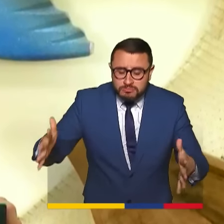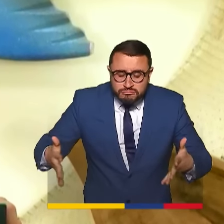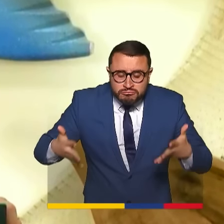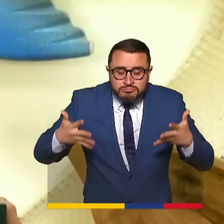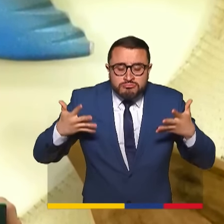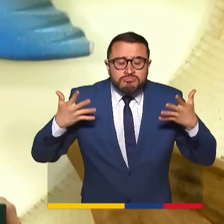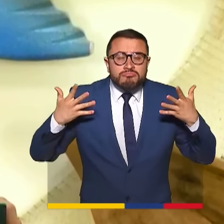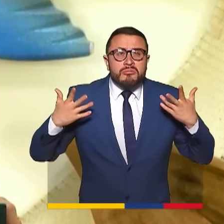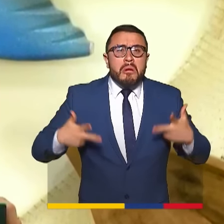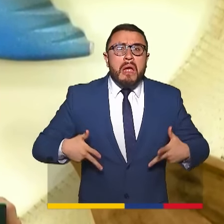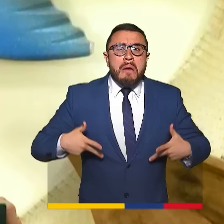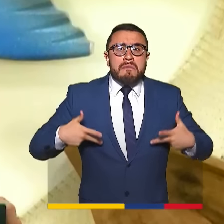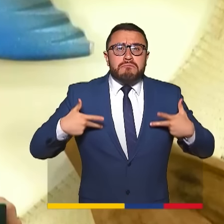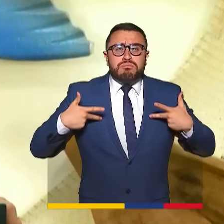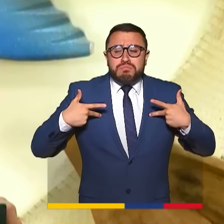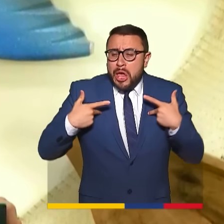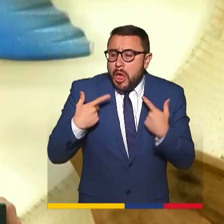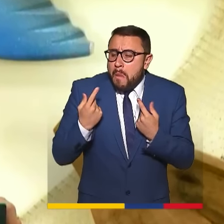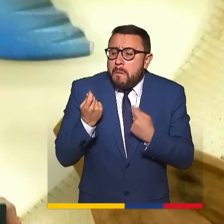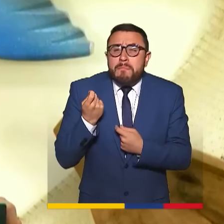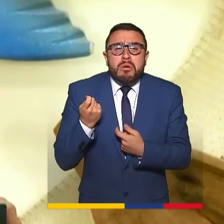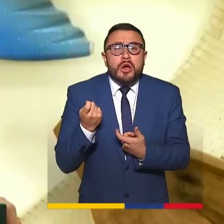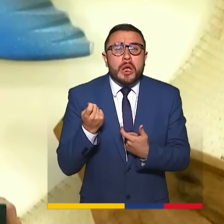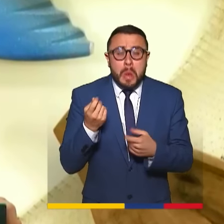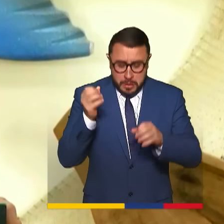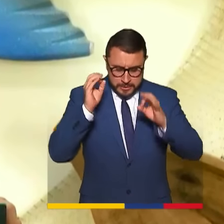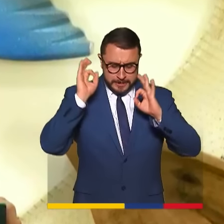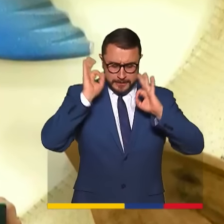apenas preparándose para volar del nido,